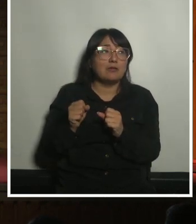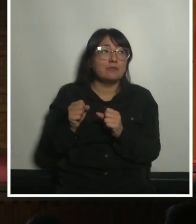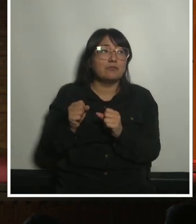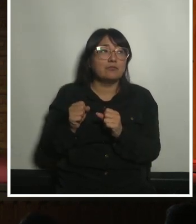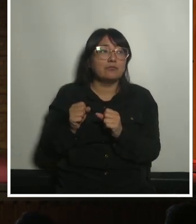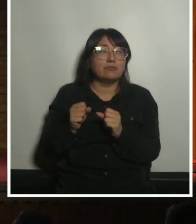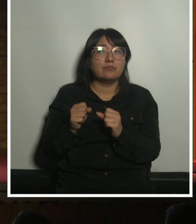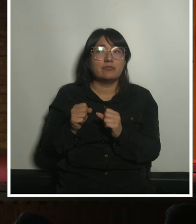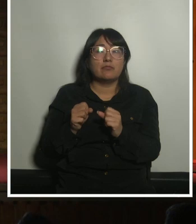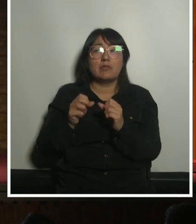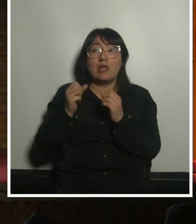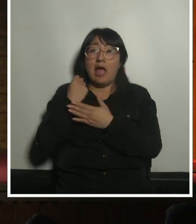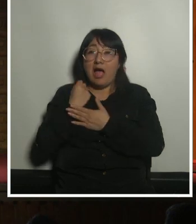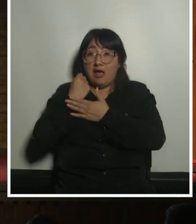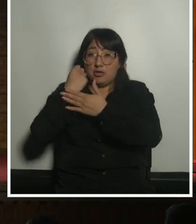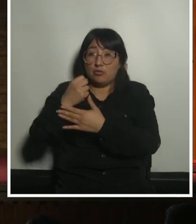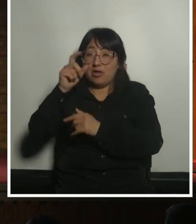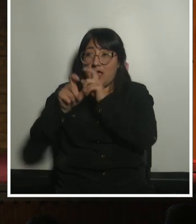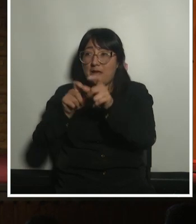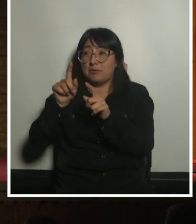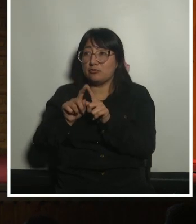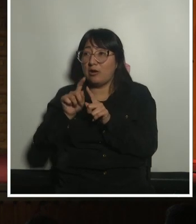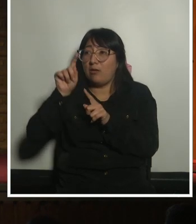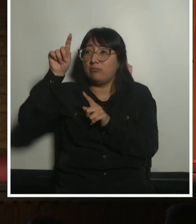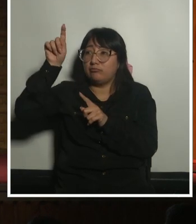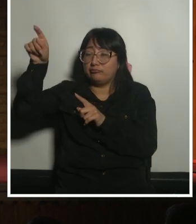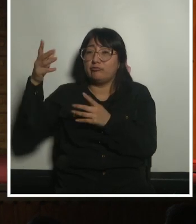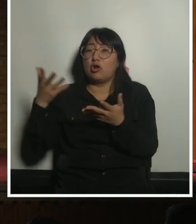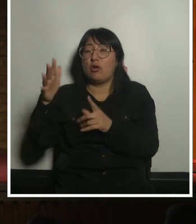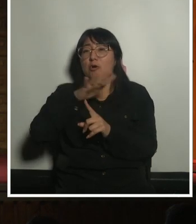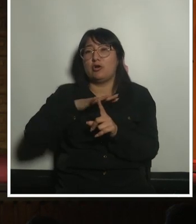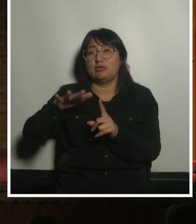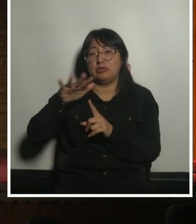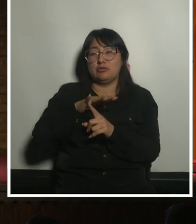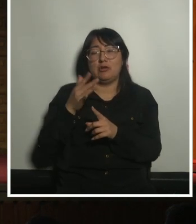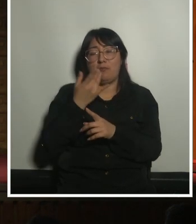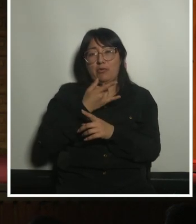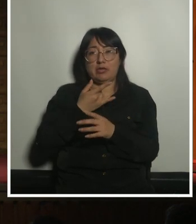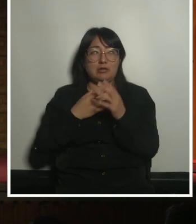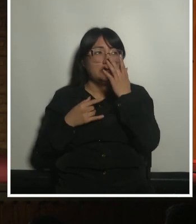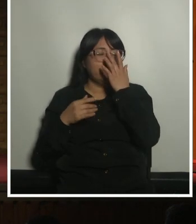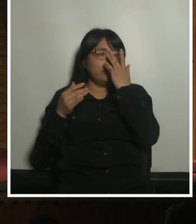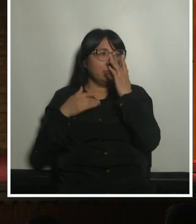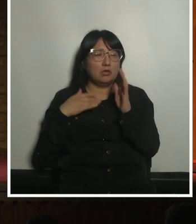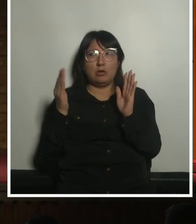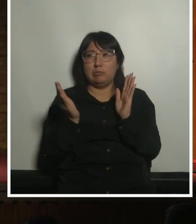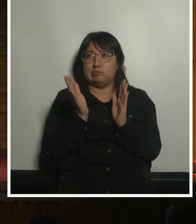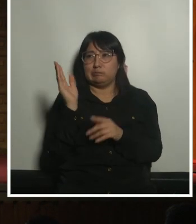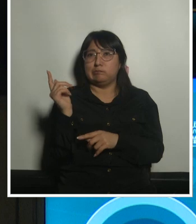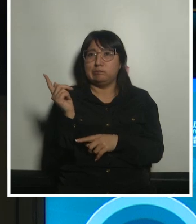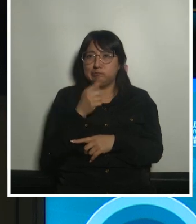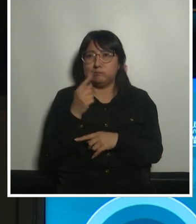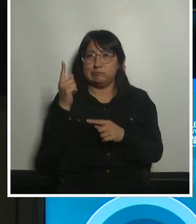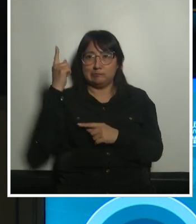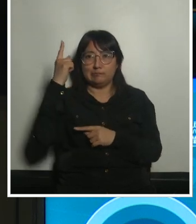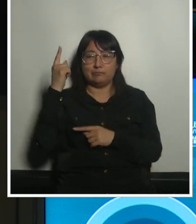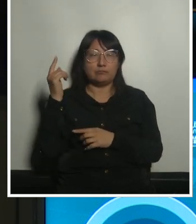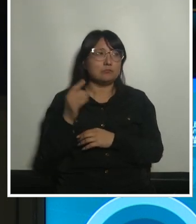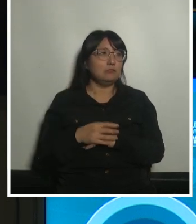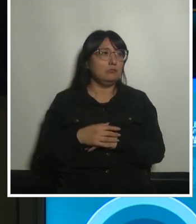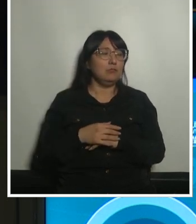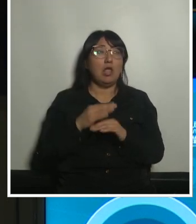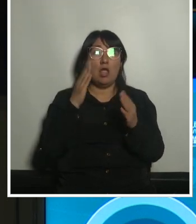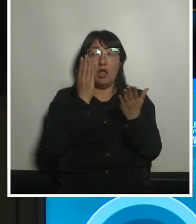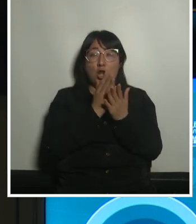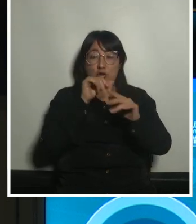reducir muchísimo los tiempos de evacuación para condiciones como más adversas. Esto me lo voy a saltar, los experimentos que estamos haciendo con SOBI